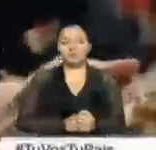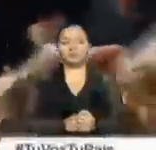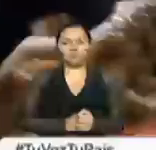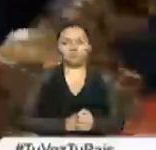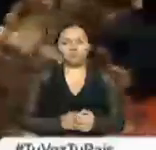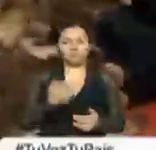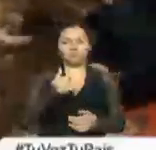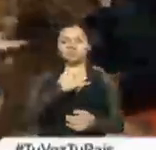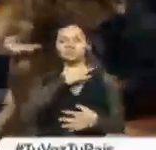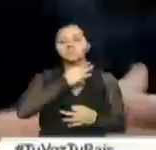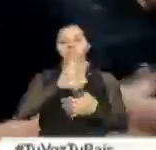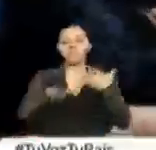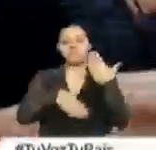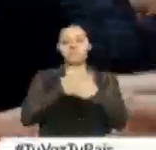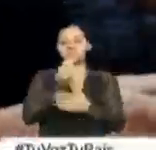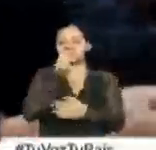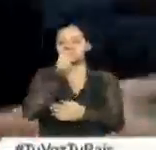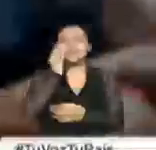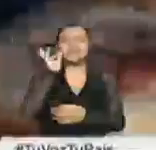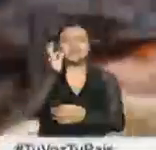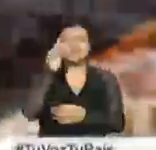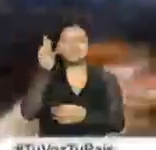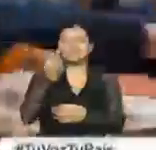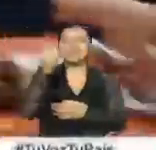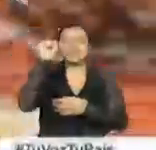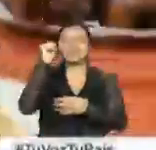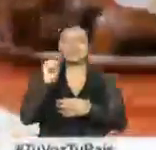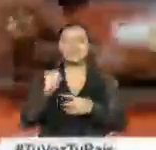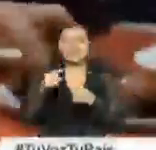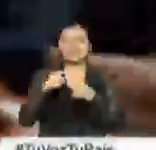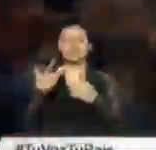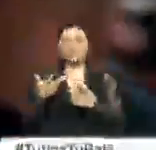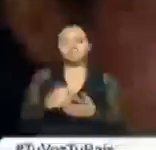y degusta de uno de los platos típicos de la sierra ecuatoriana,